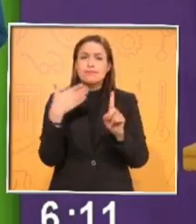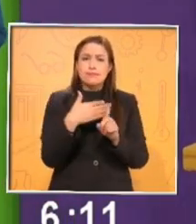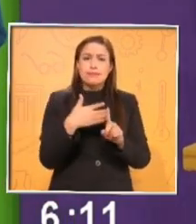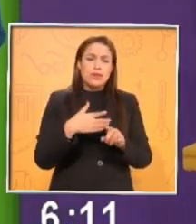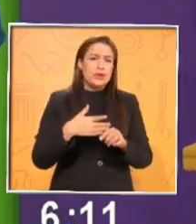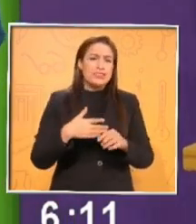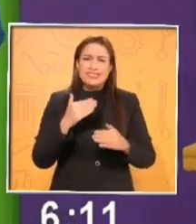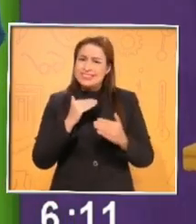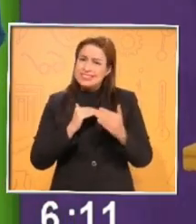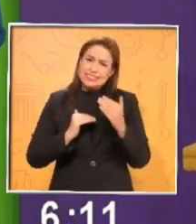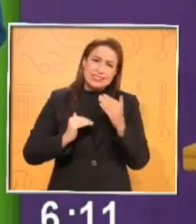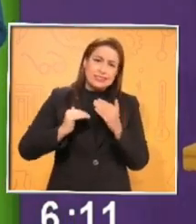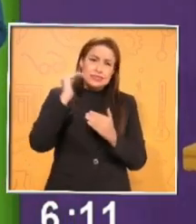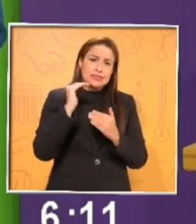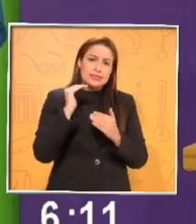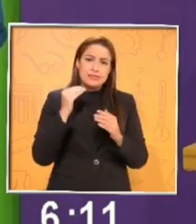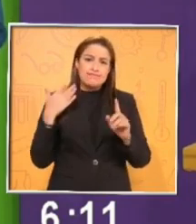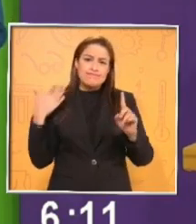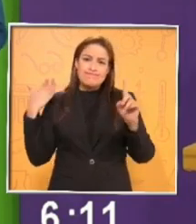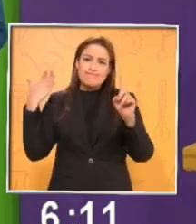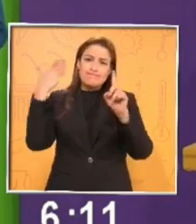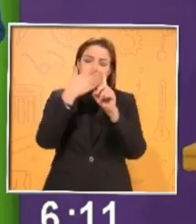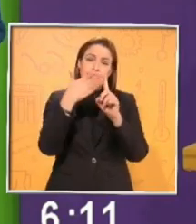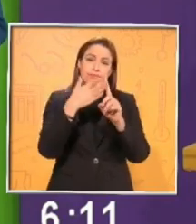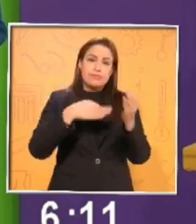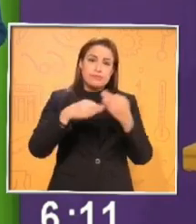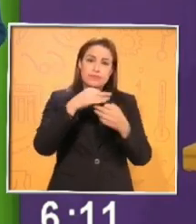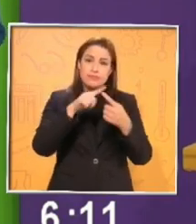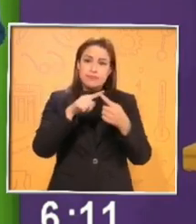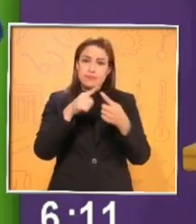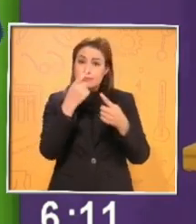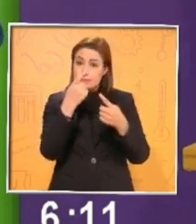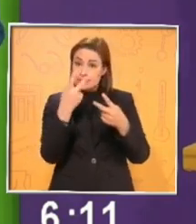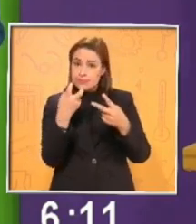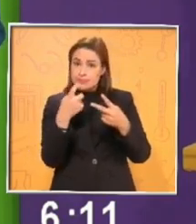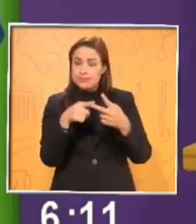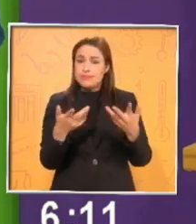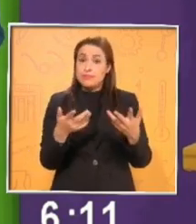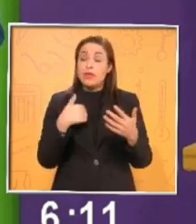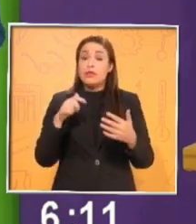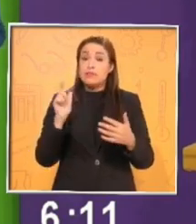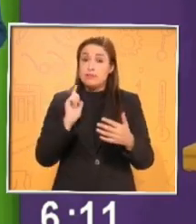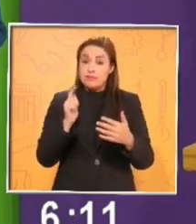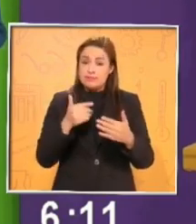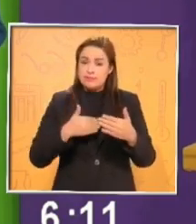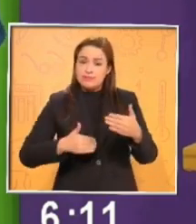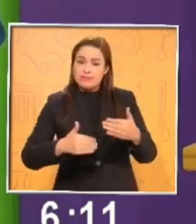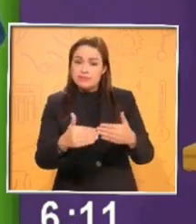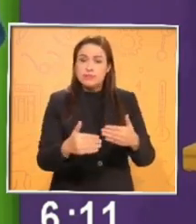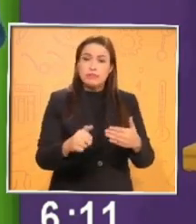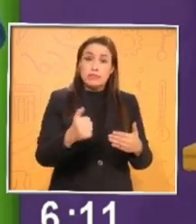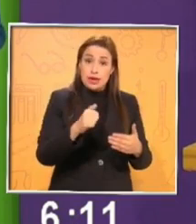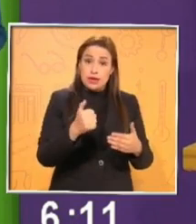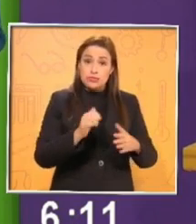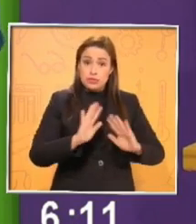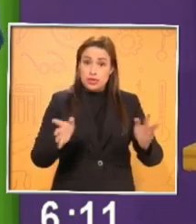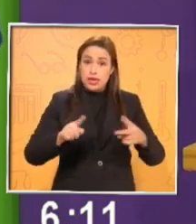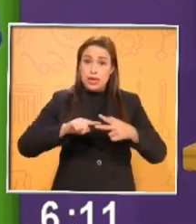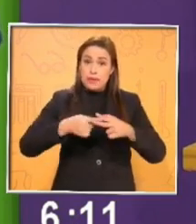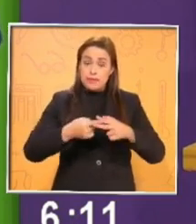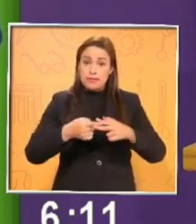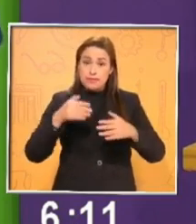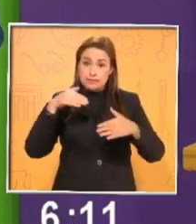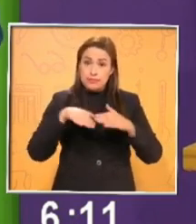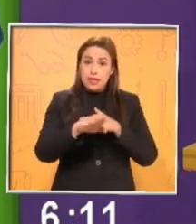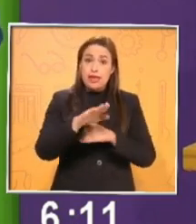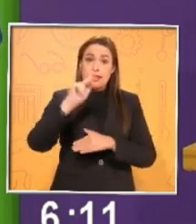alumnos de primero y segundo. Estamos esperando que para agosto la gran mayoría de ustedes entre a su bachillerato, entre a la